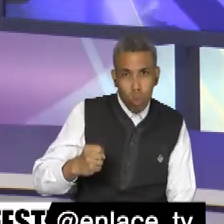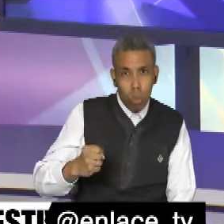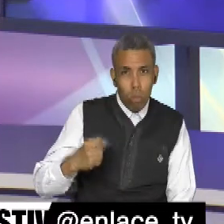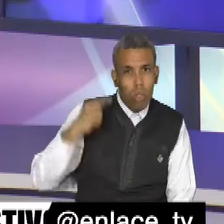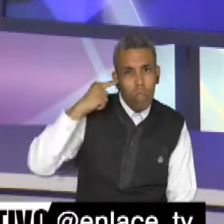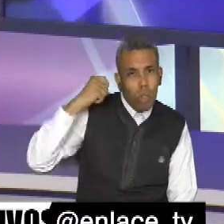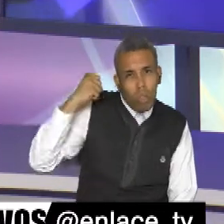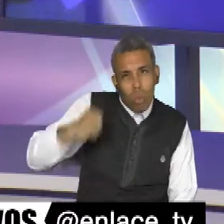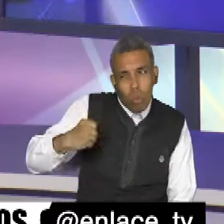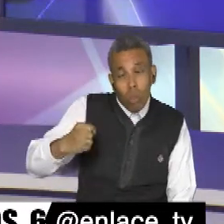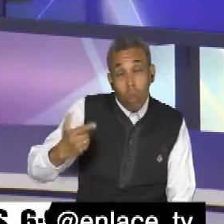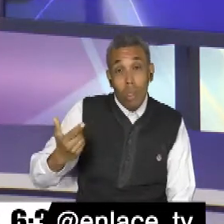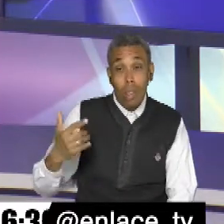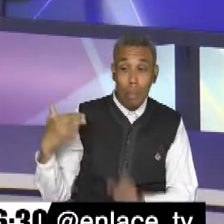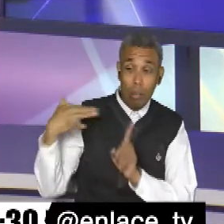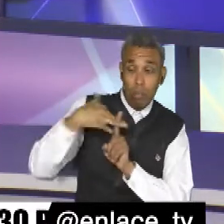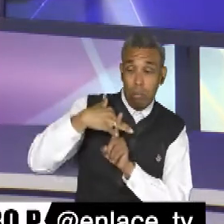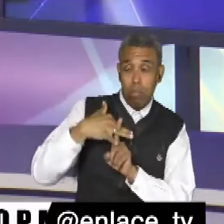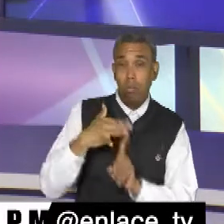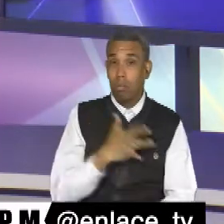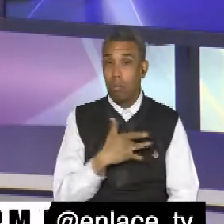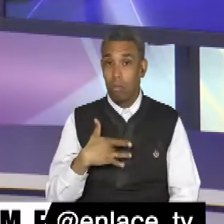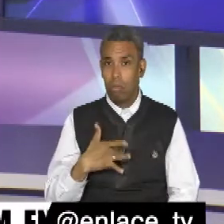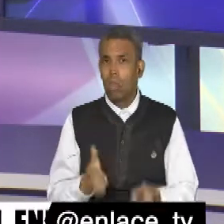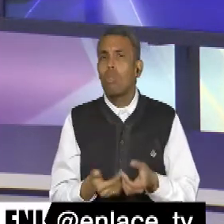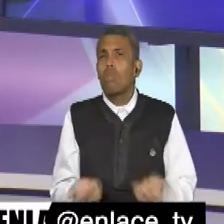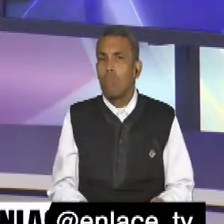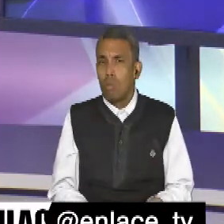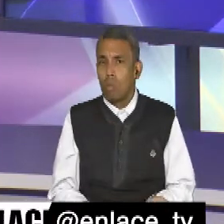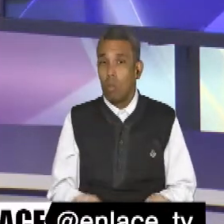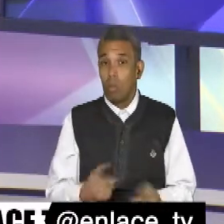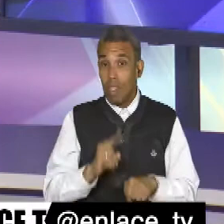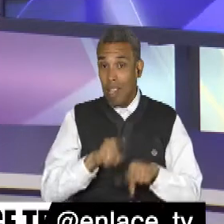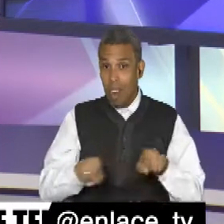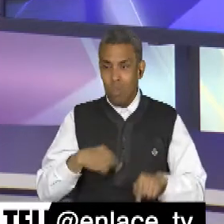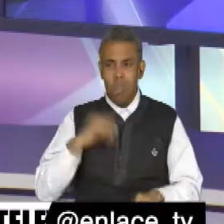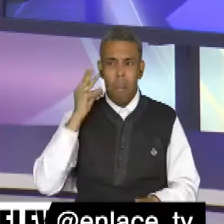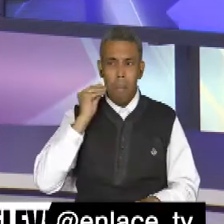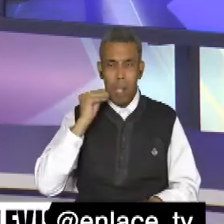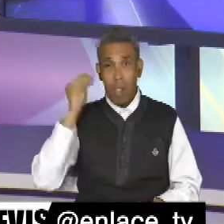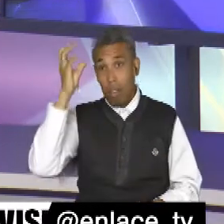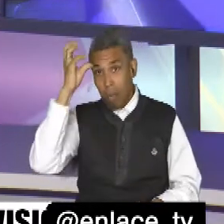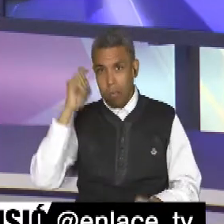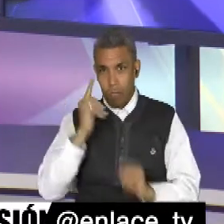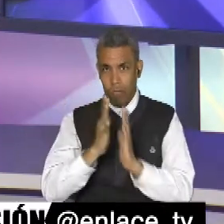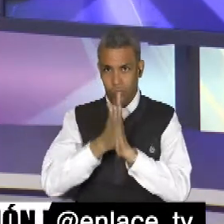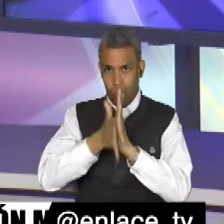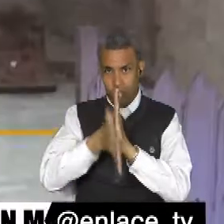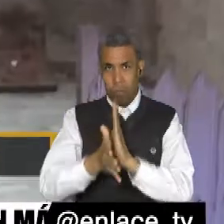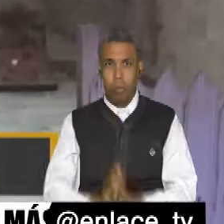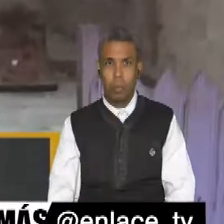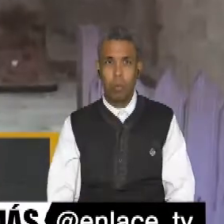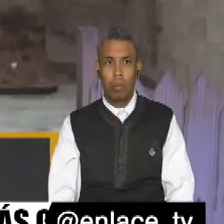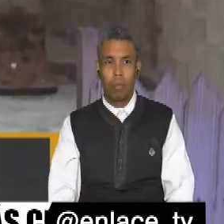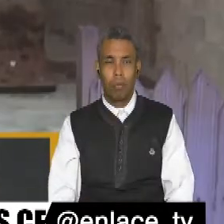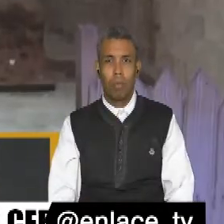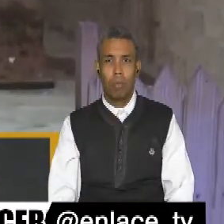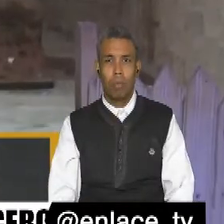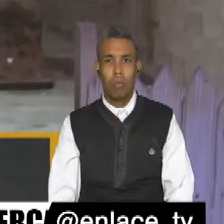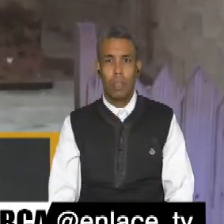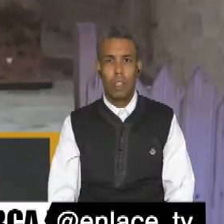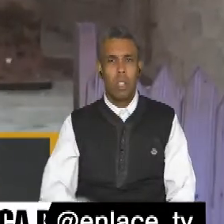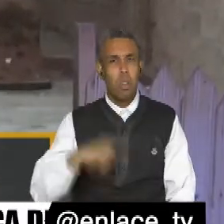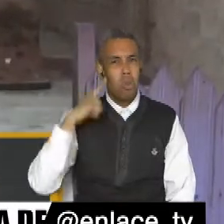explican y entregan algunas recomendaciones para evitar esta afectación a la salud del ser humano. La contaminación